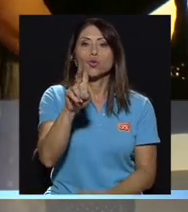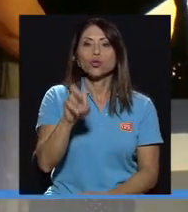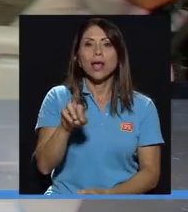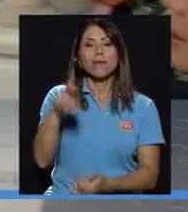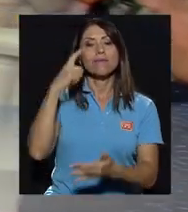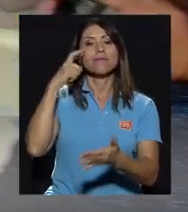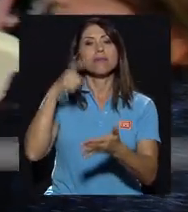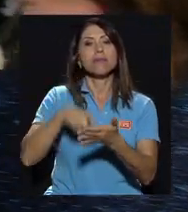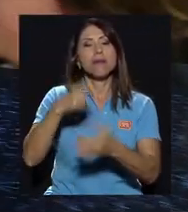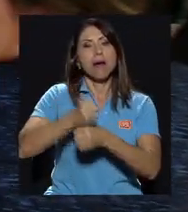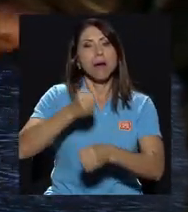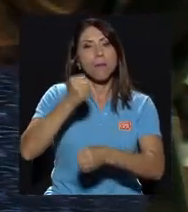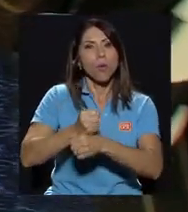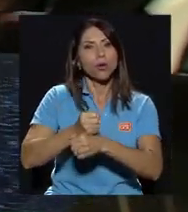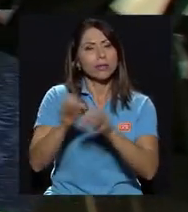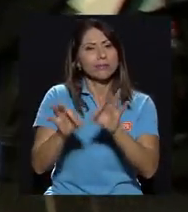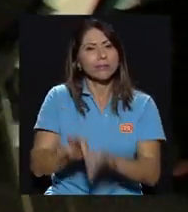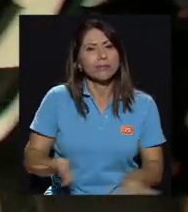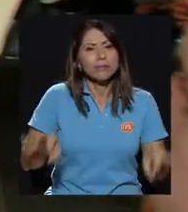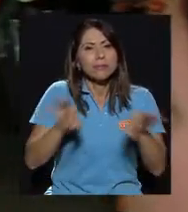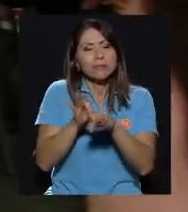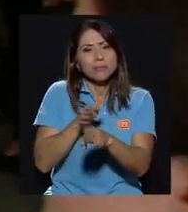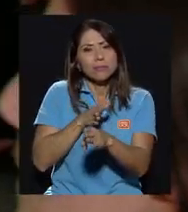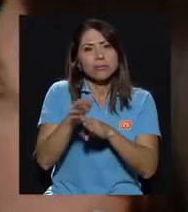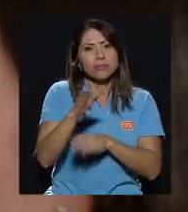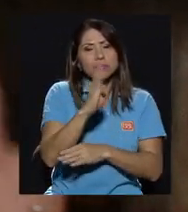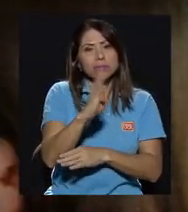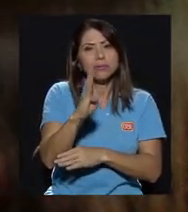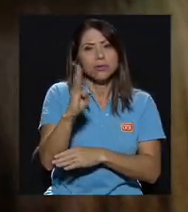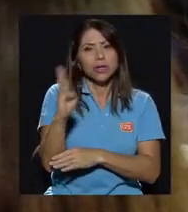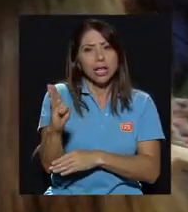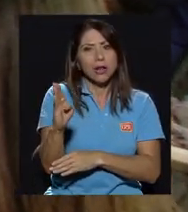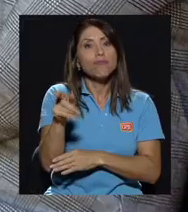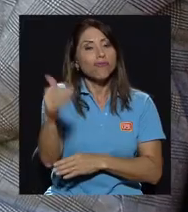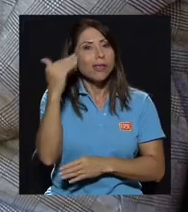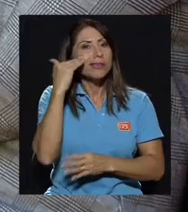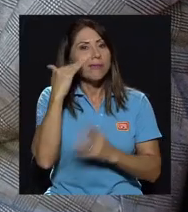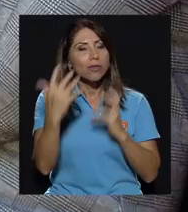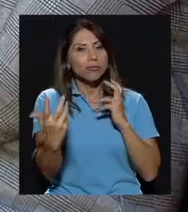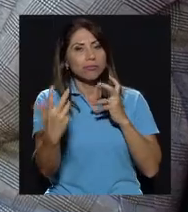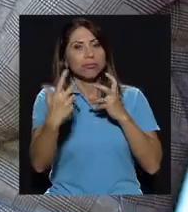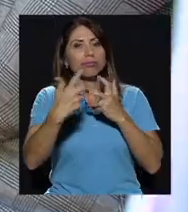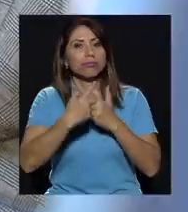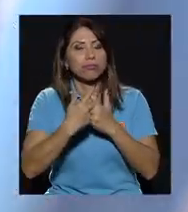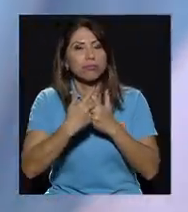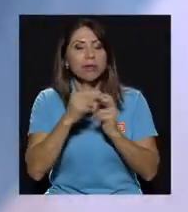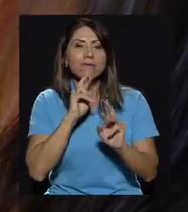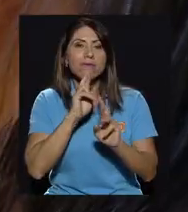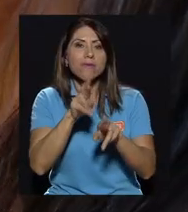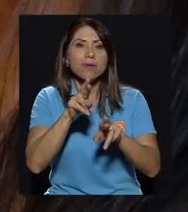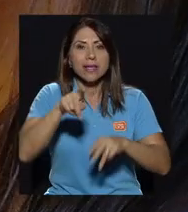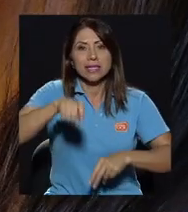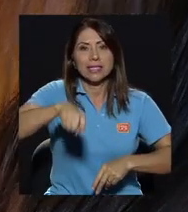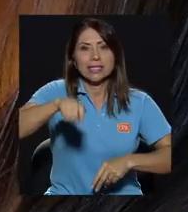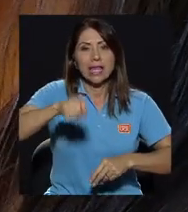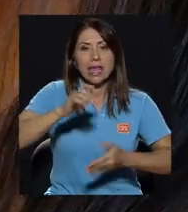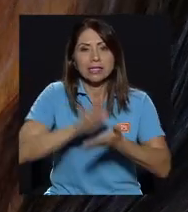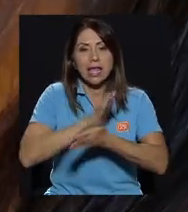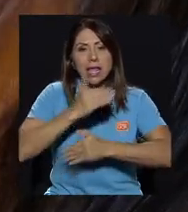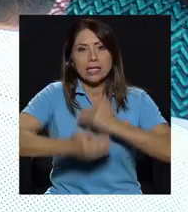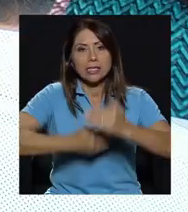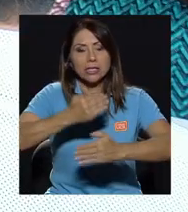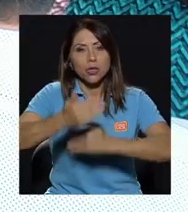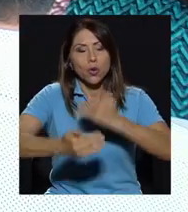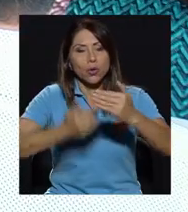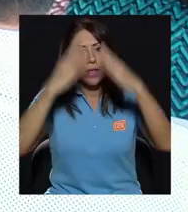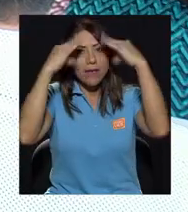UCR reconoció el aporte y peso de la carrera de bibliotecología, la cual ha sabido adaptarse y responder a las necesidades de gestión